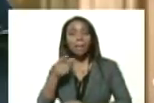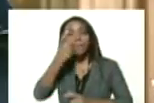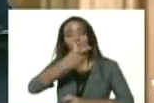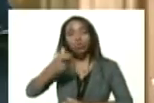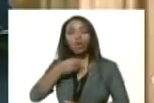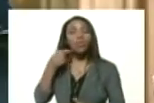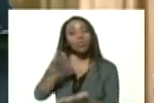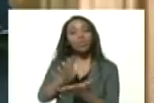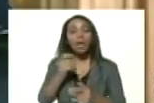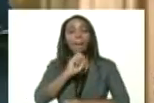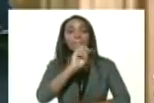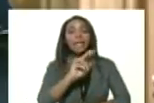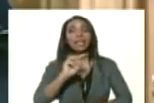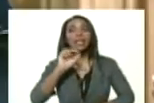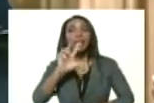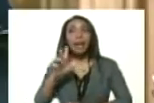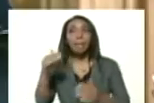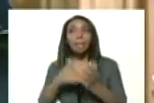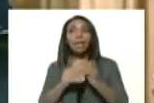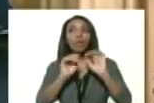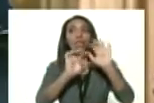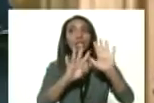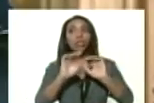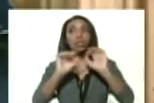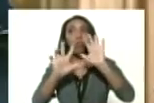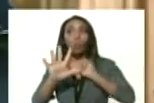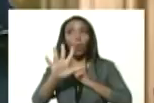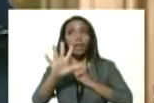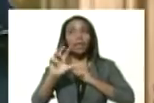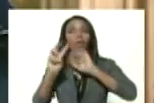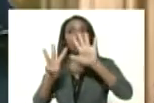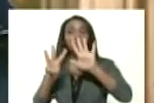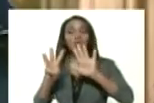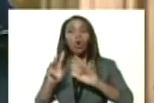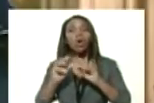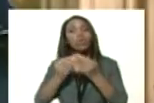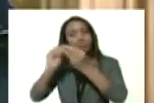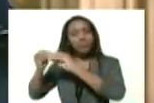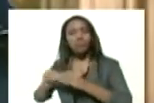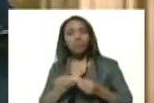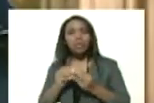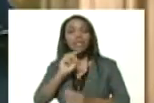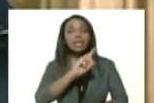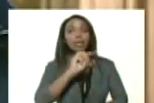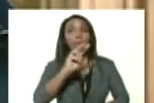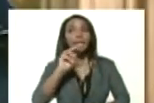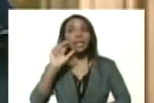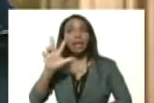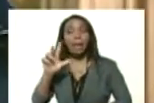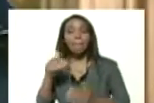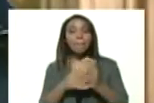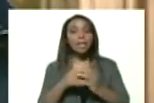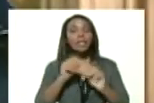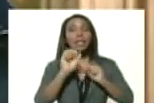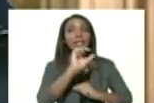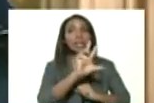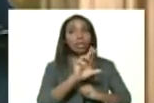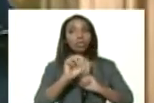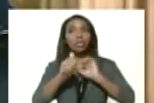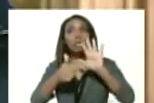23 1958 recuperado 123 mil 364